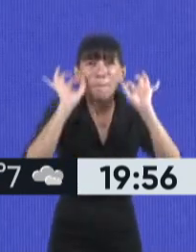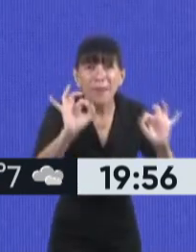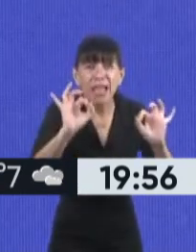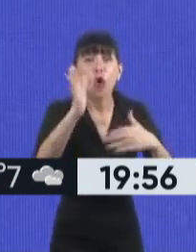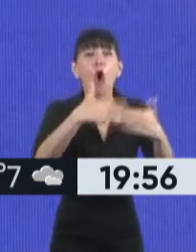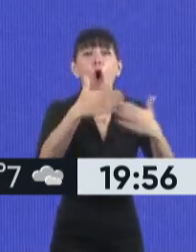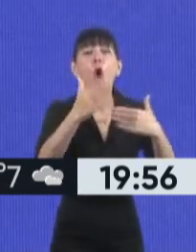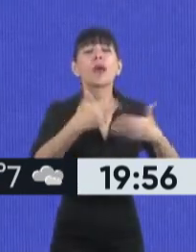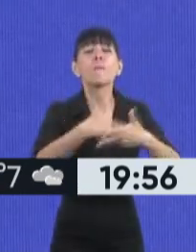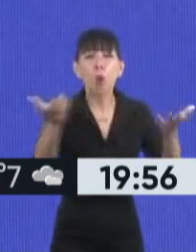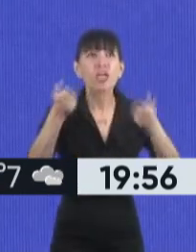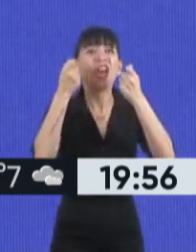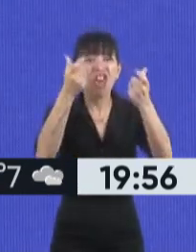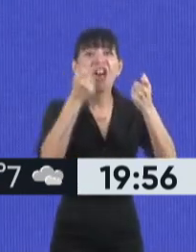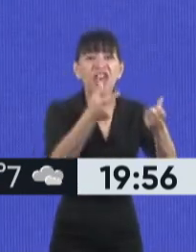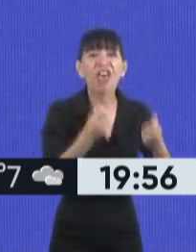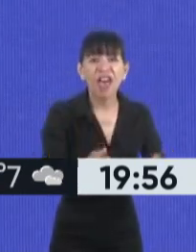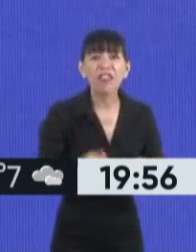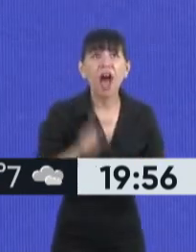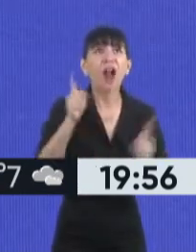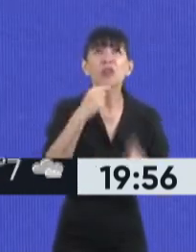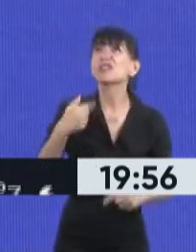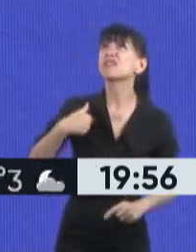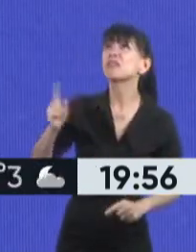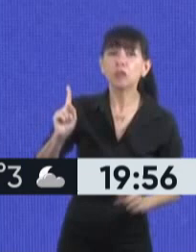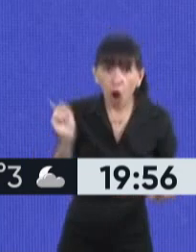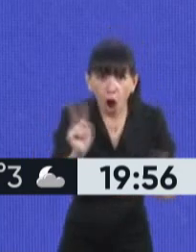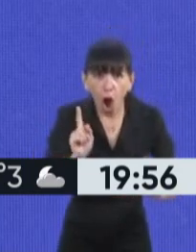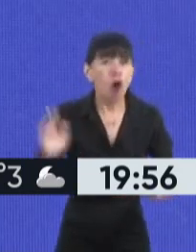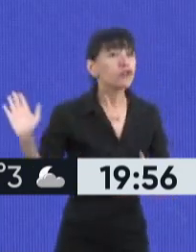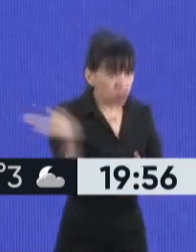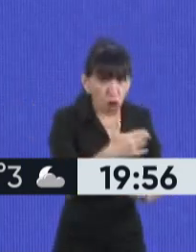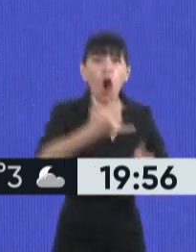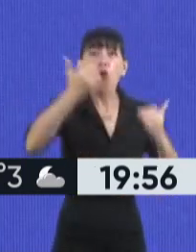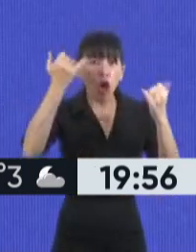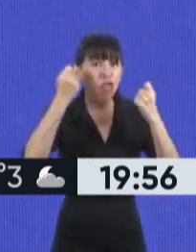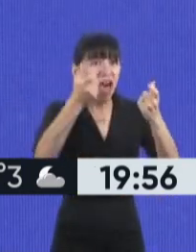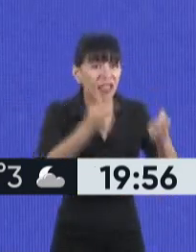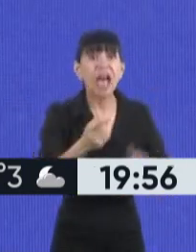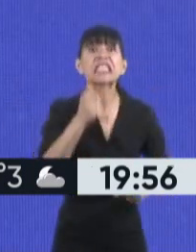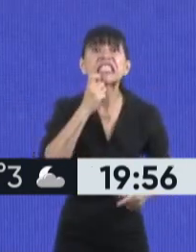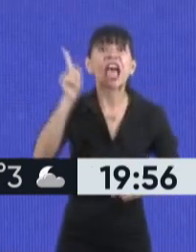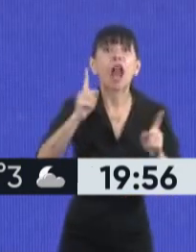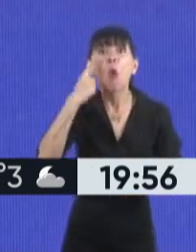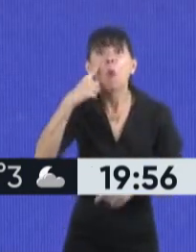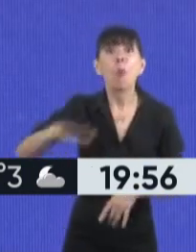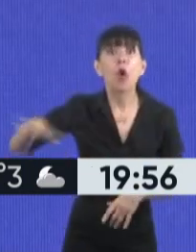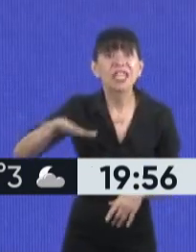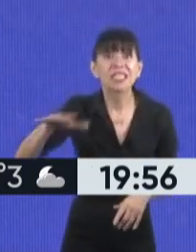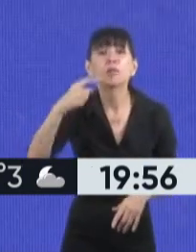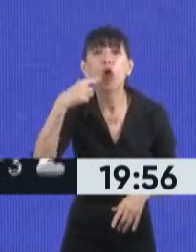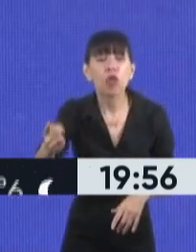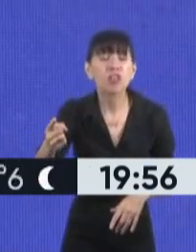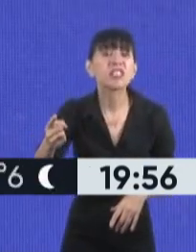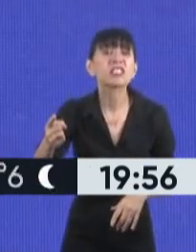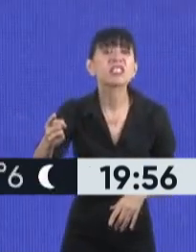obra pública. No hay un solo municipio. Si lo hay, quiero que venga acá, se para ahí y me llame